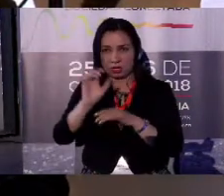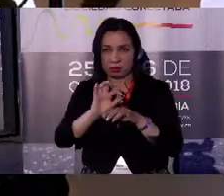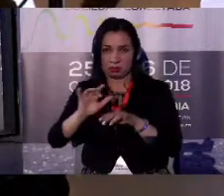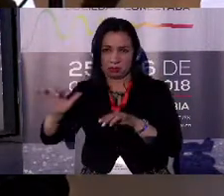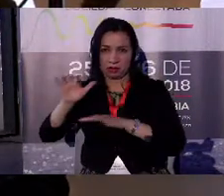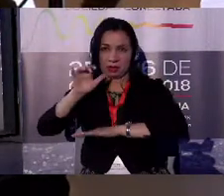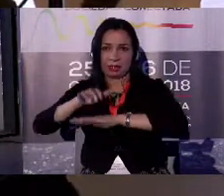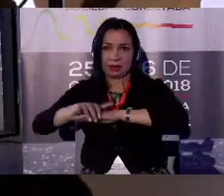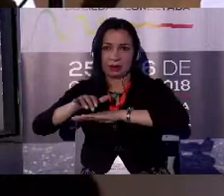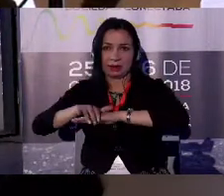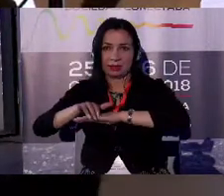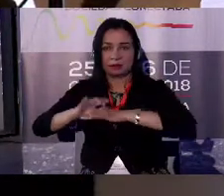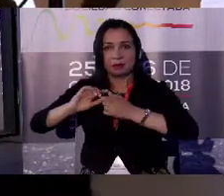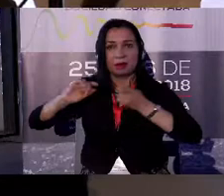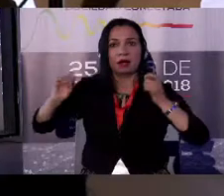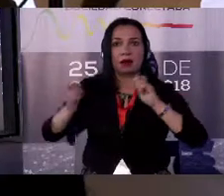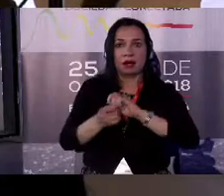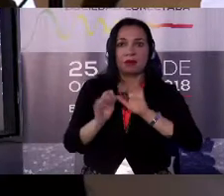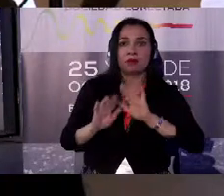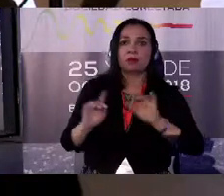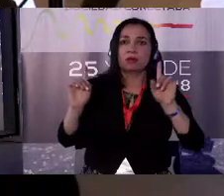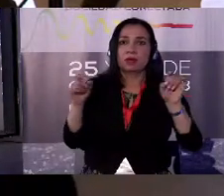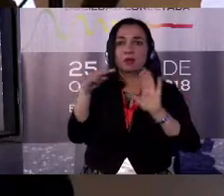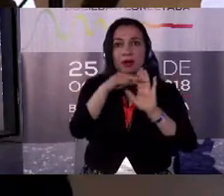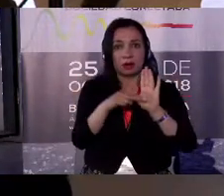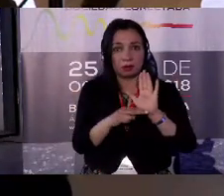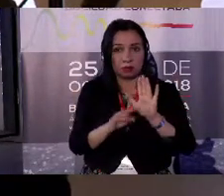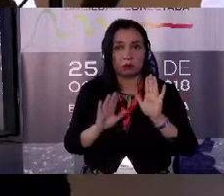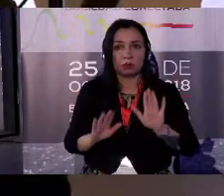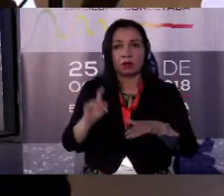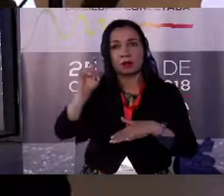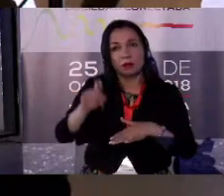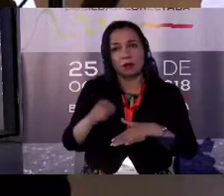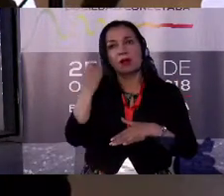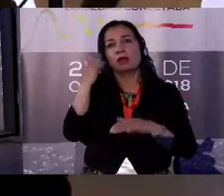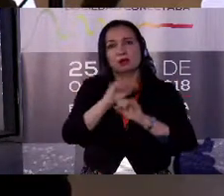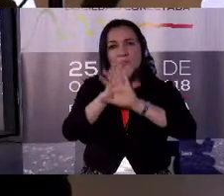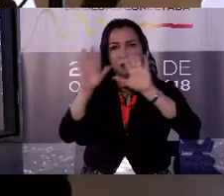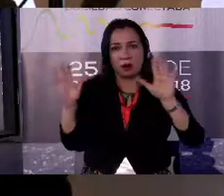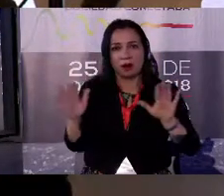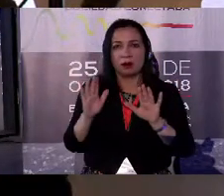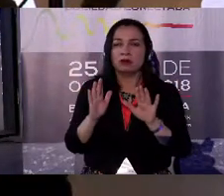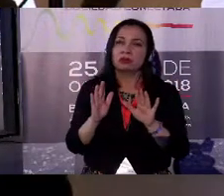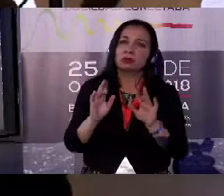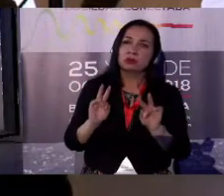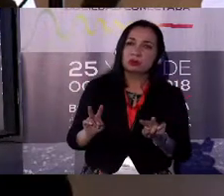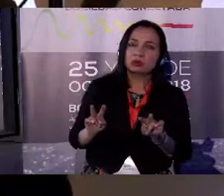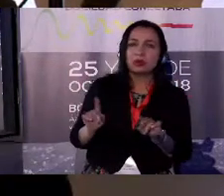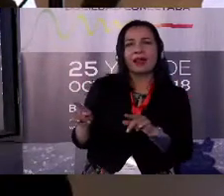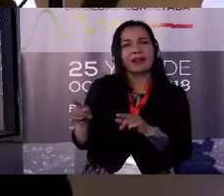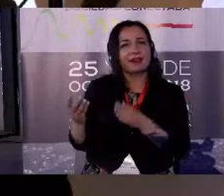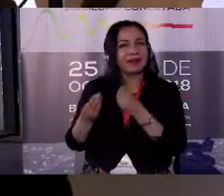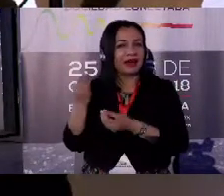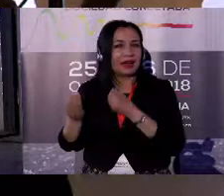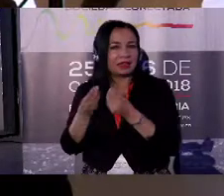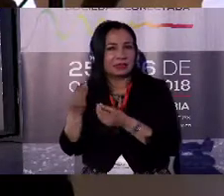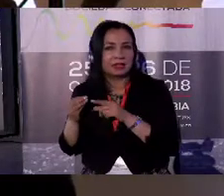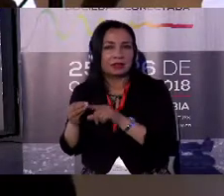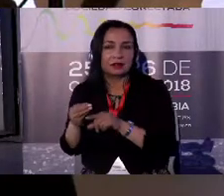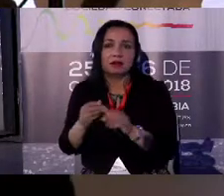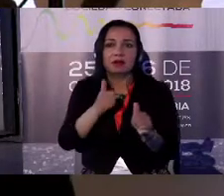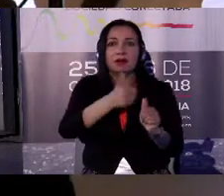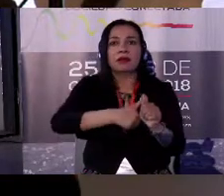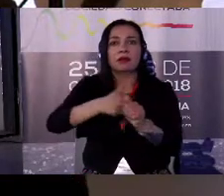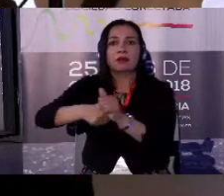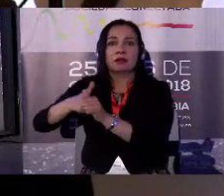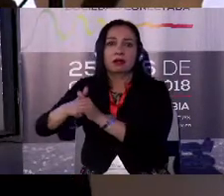incluso hasta los aspectos regulatorios, porque también se va a tener que entender la neutralidad de red diferente, porque Network Slice va a permitir que a cada uno se le entregue lo que